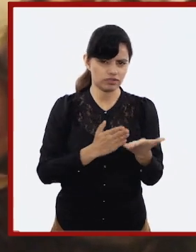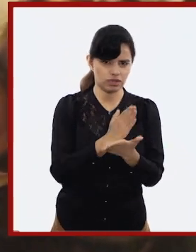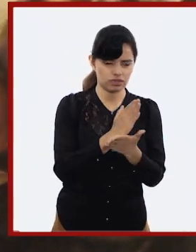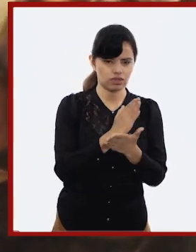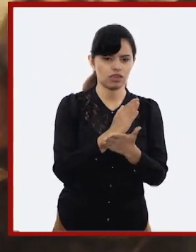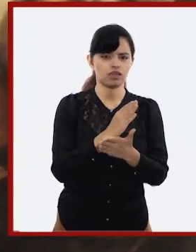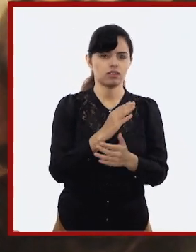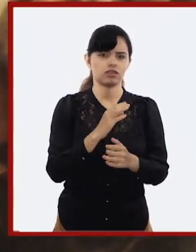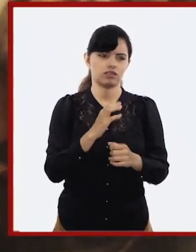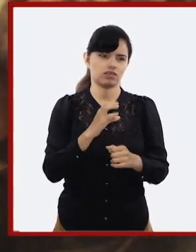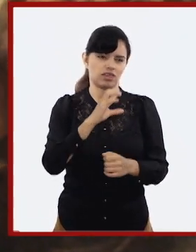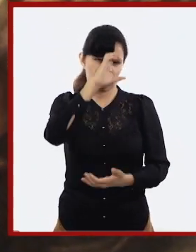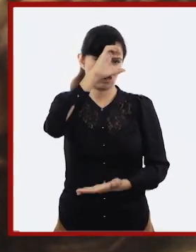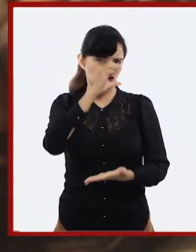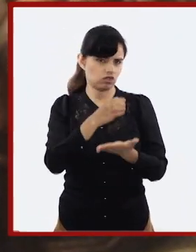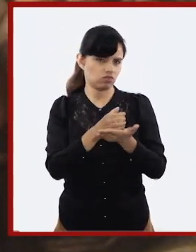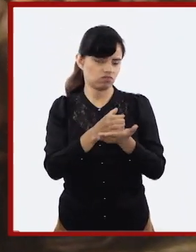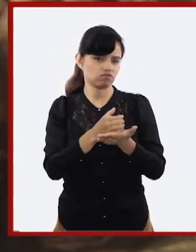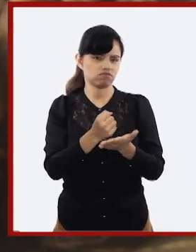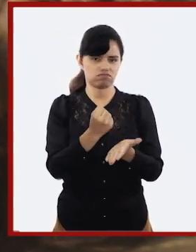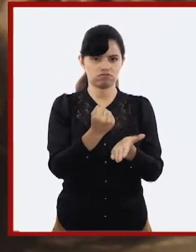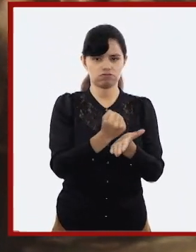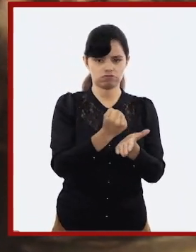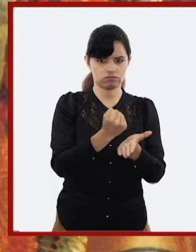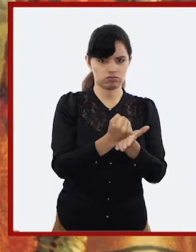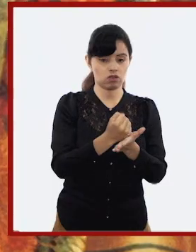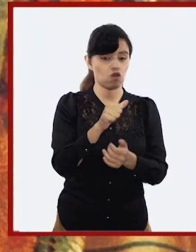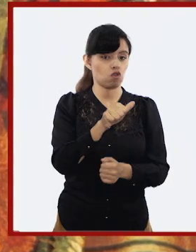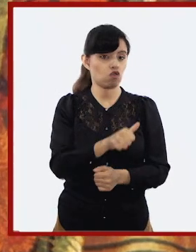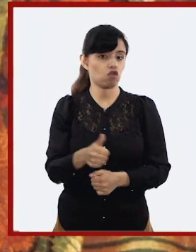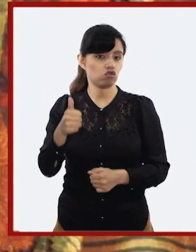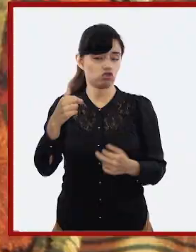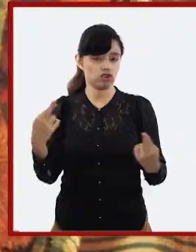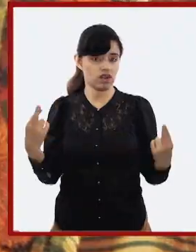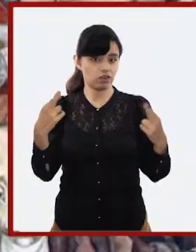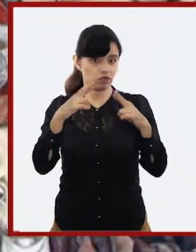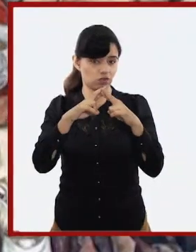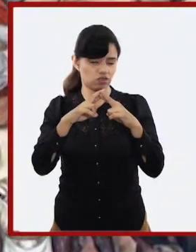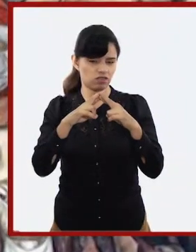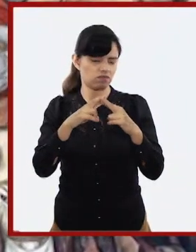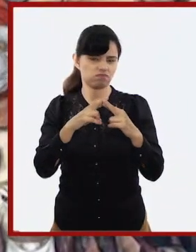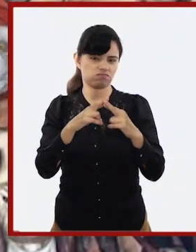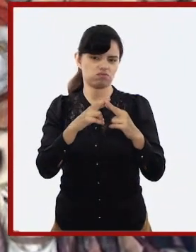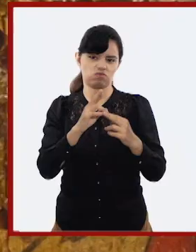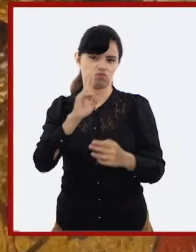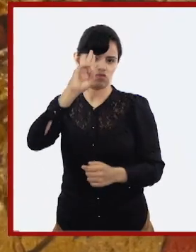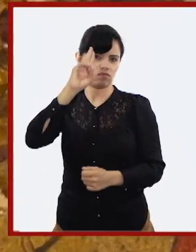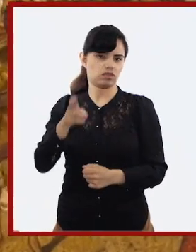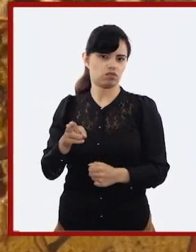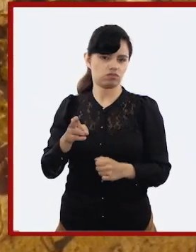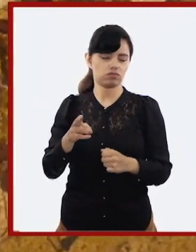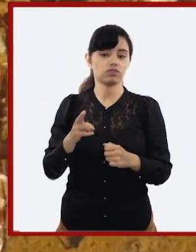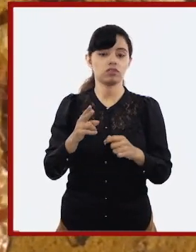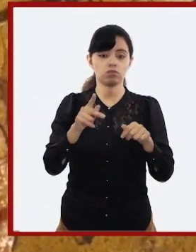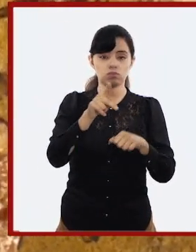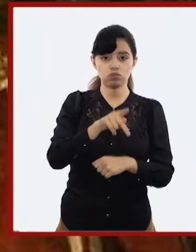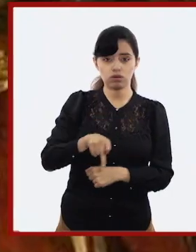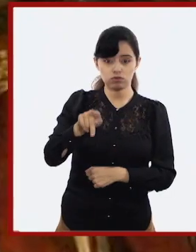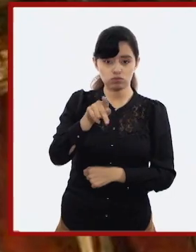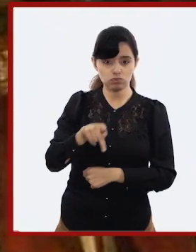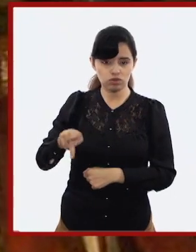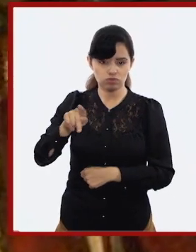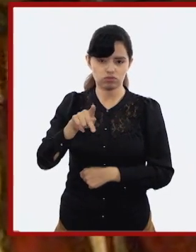impulsó al catolicismo sin tolerancia de ningún otro credo religioso y unificó a los pueblos